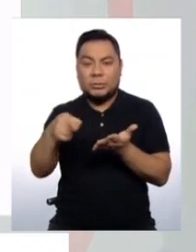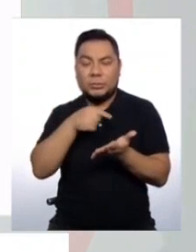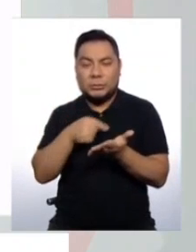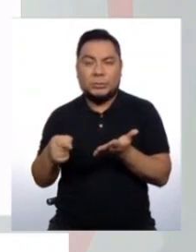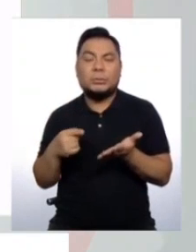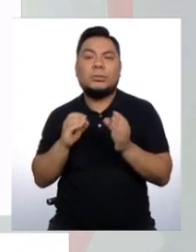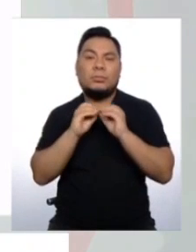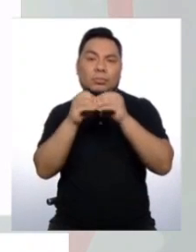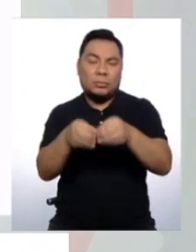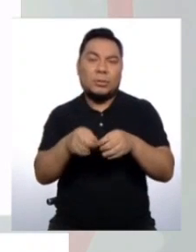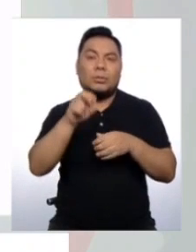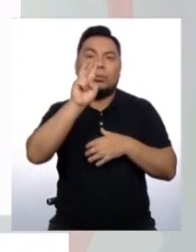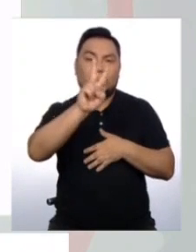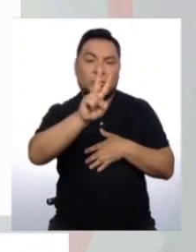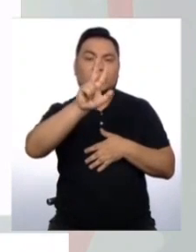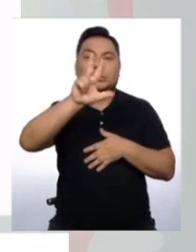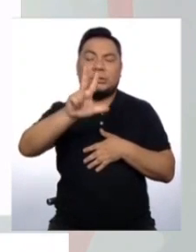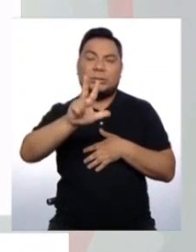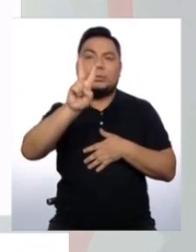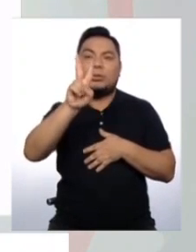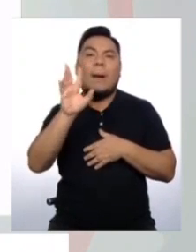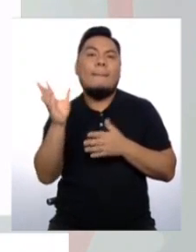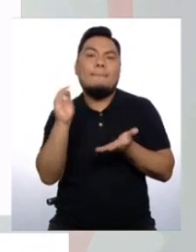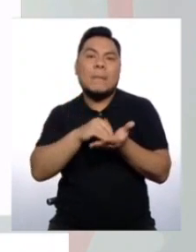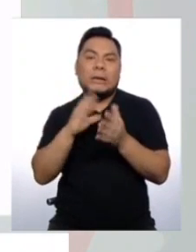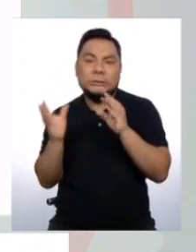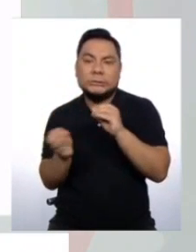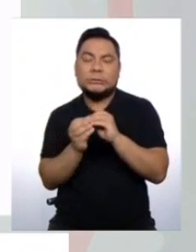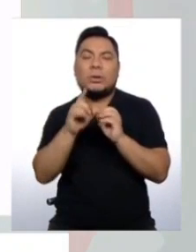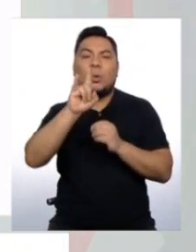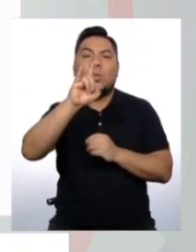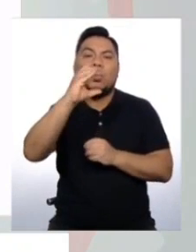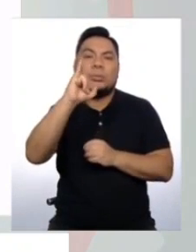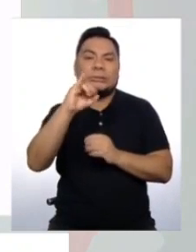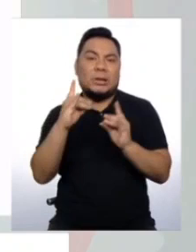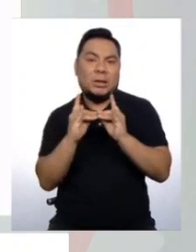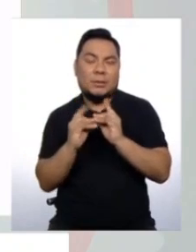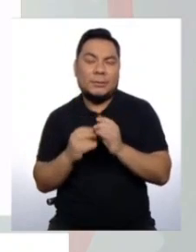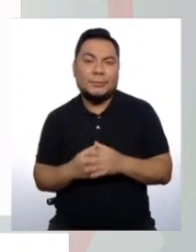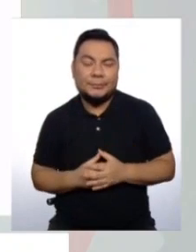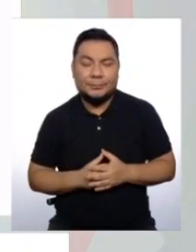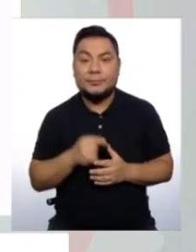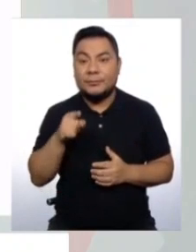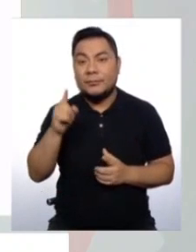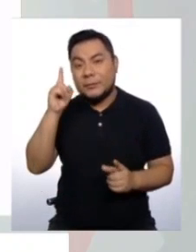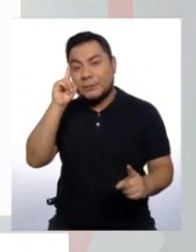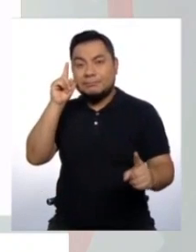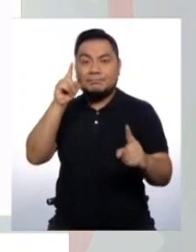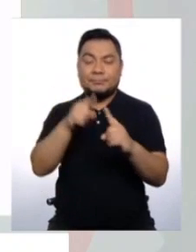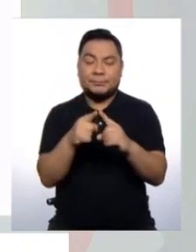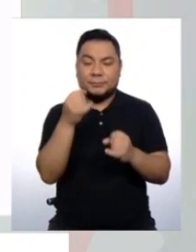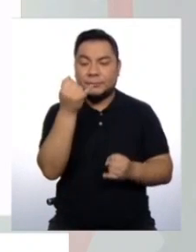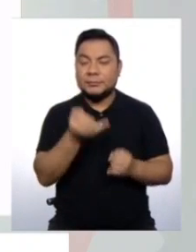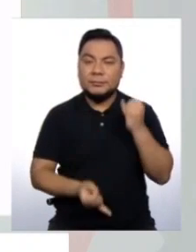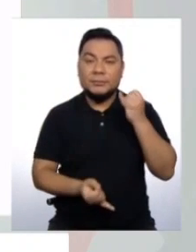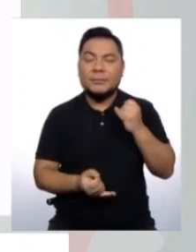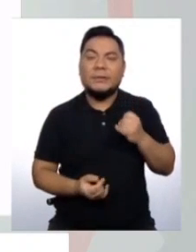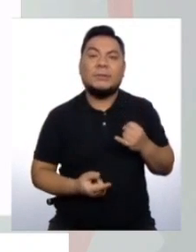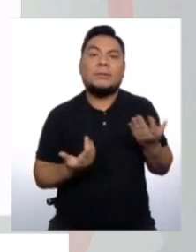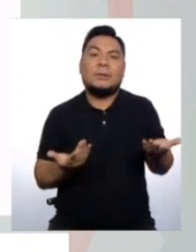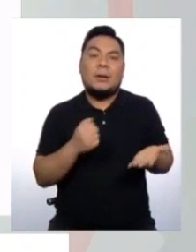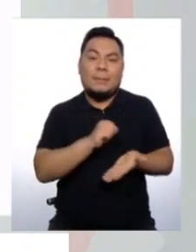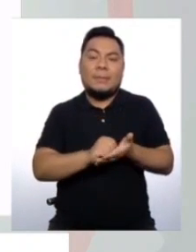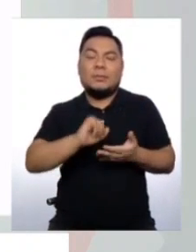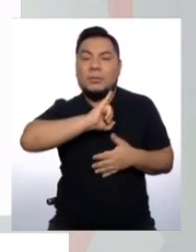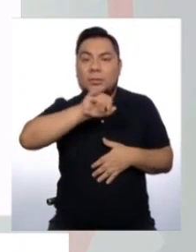implementar 232 camas UCI. Entonces, la meta a fines de el